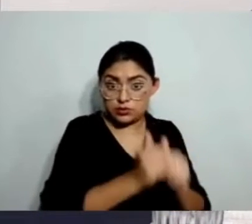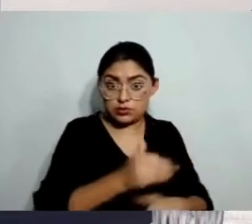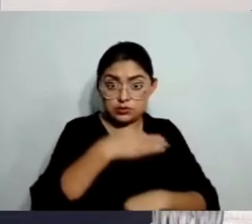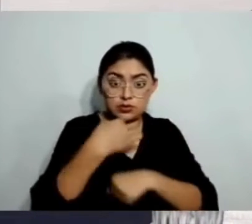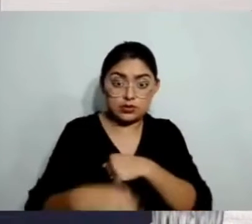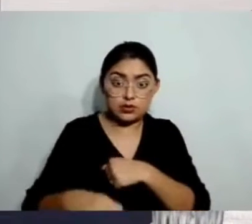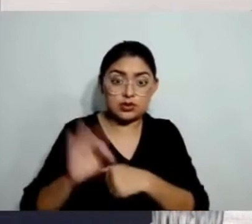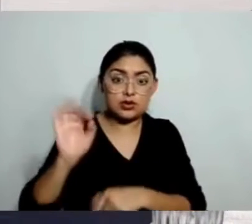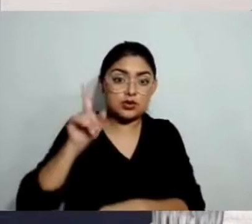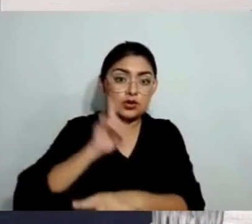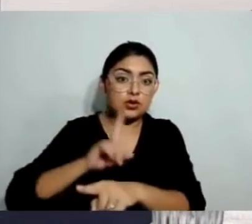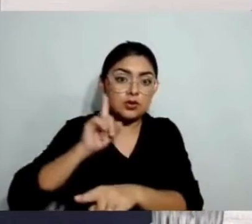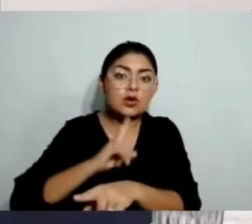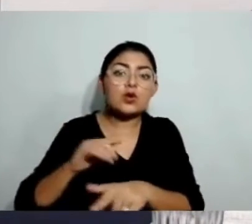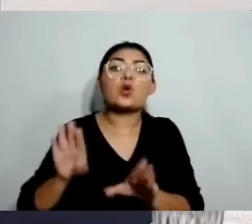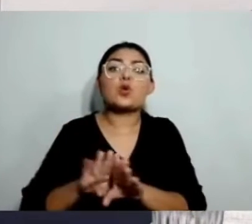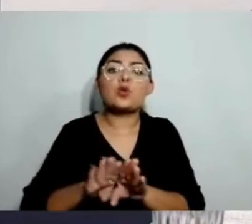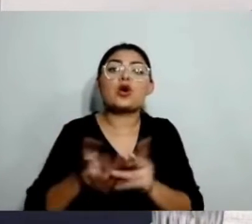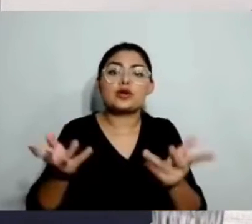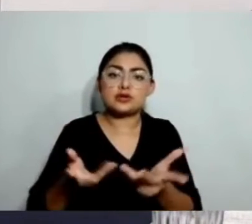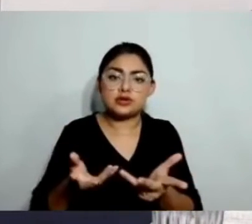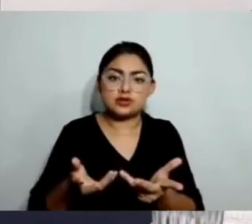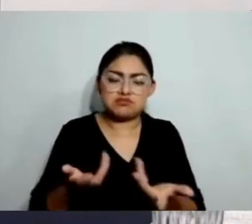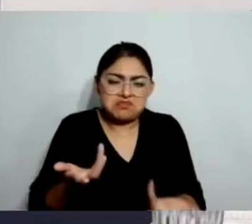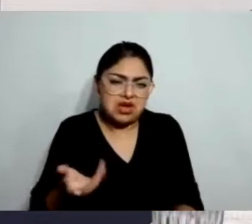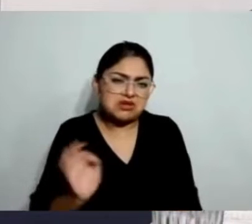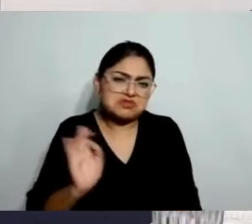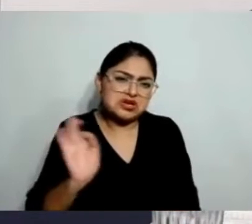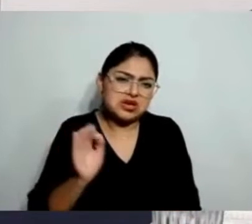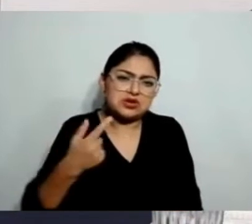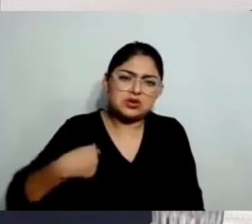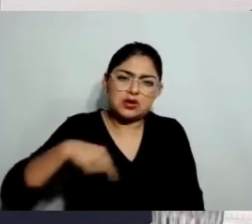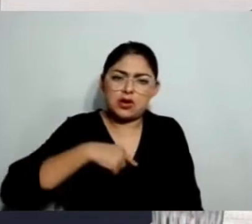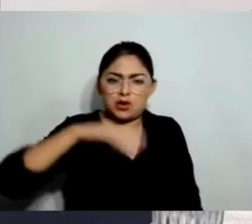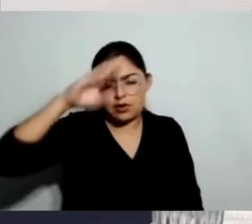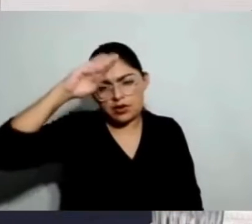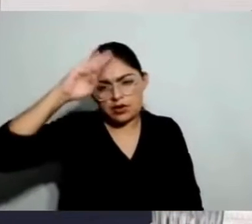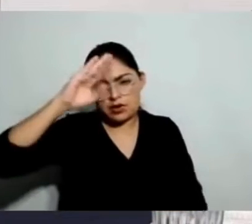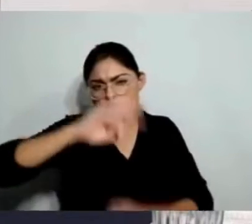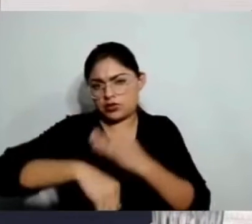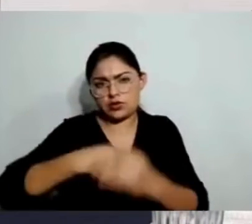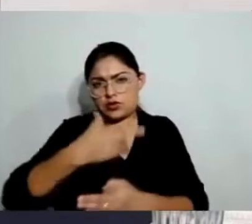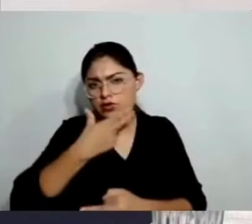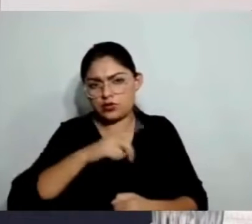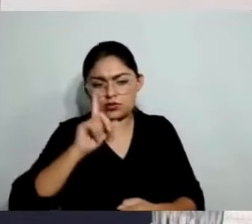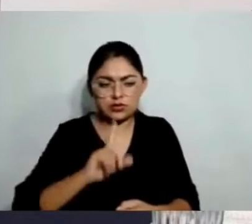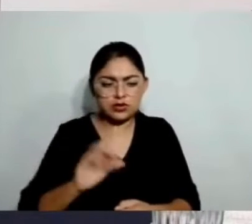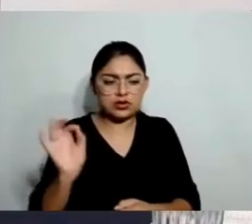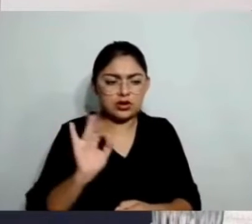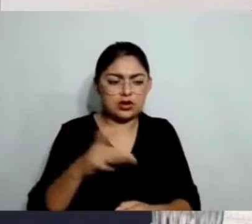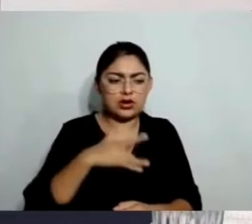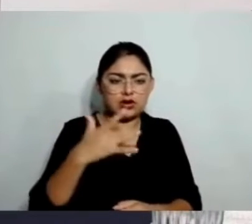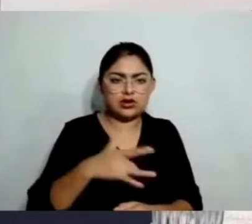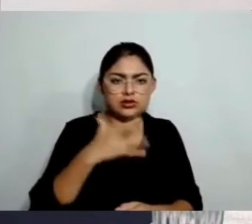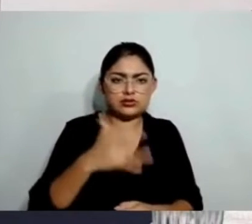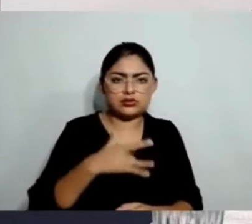podría decir creo que es algo ya conocido entre todos y todas pues la inspección la puede realizar un hombre noo diría no y